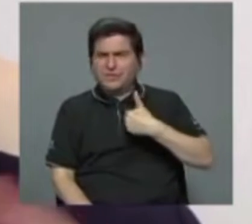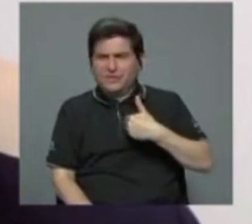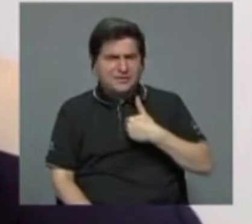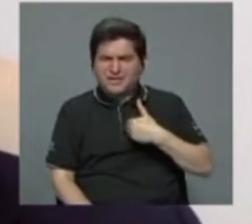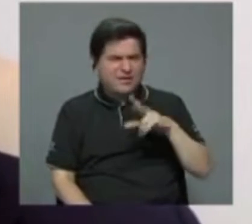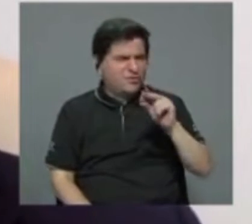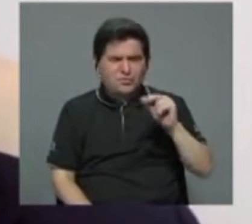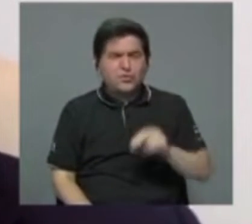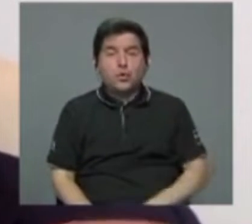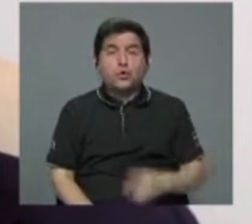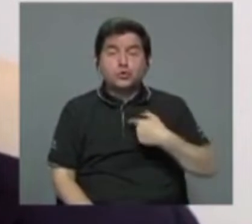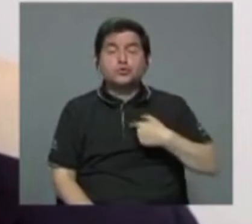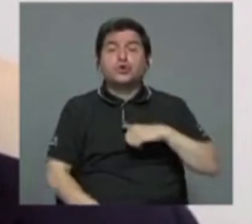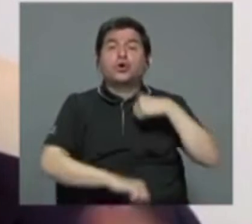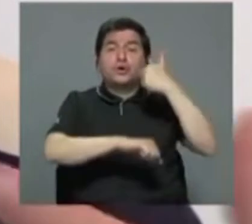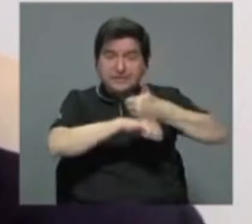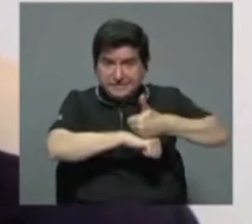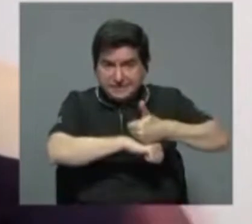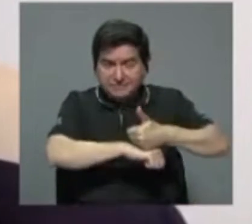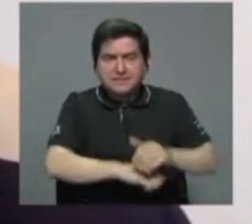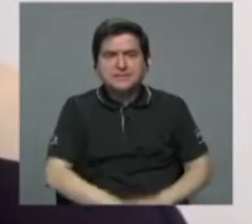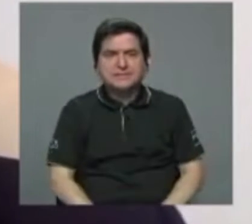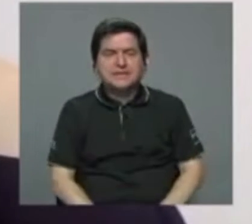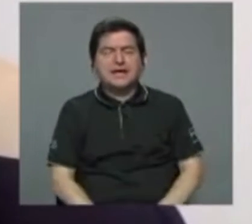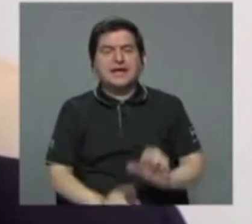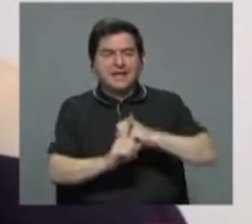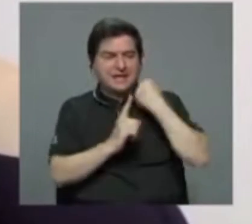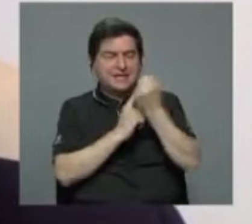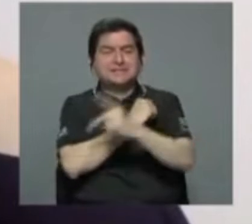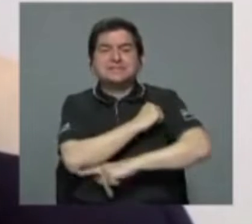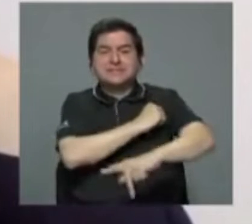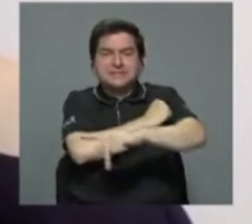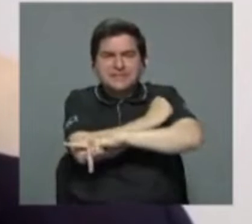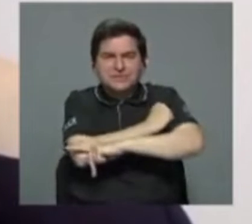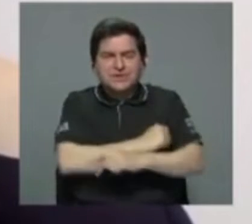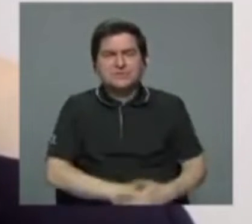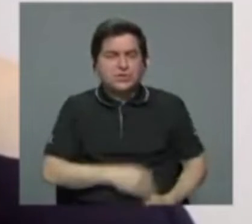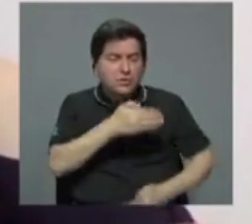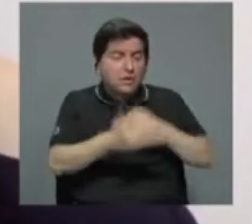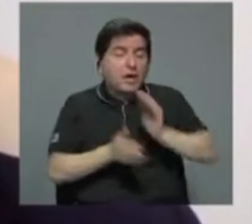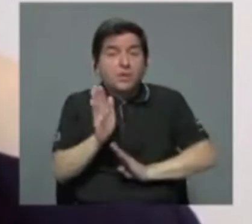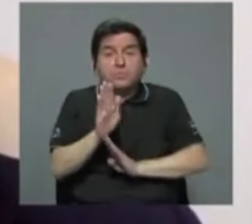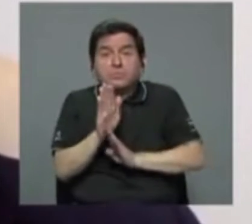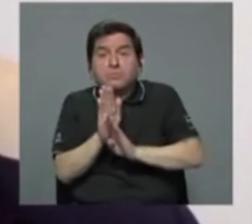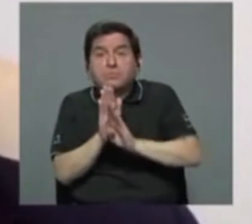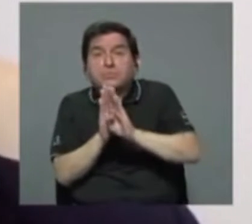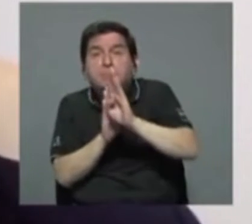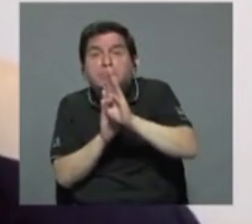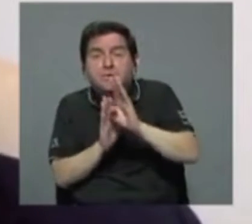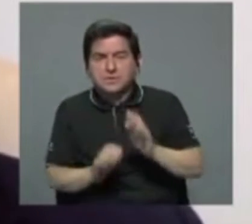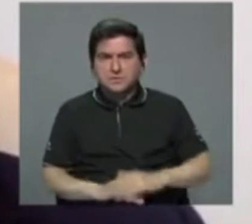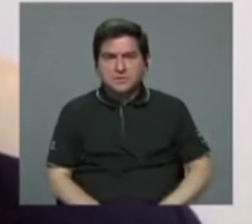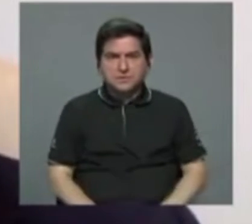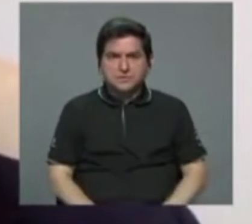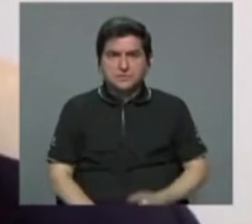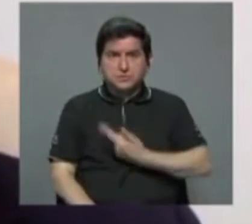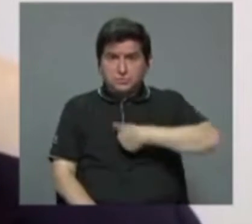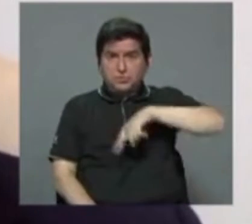sino más bien a marcar cómo nuestras condiciones de país en vías de desarrollo, nuestras condiciones de país